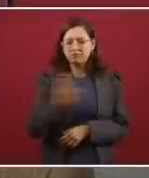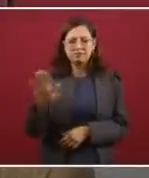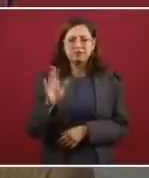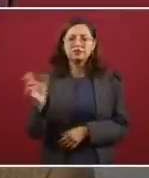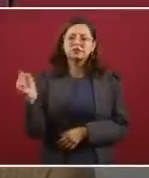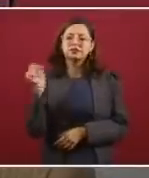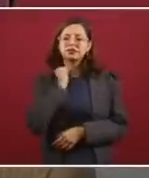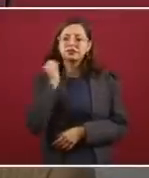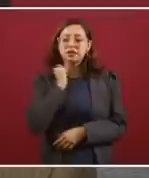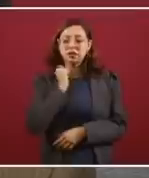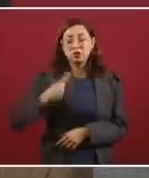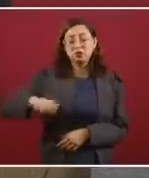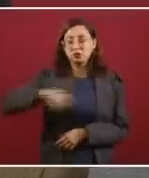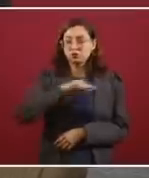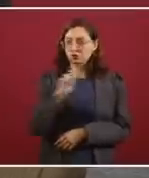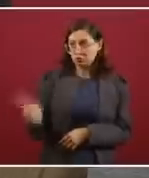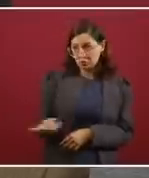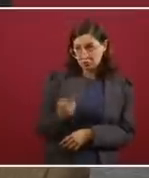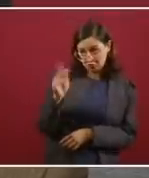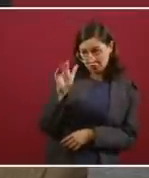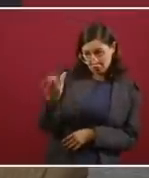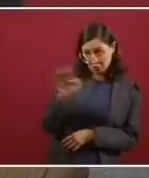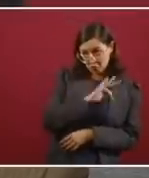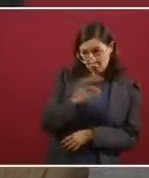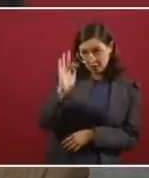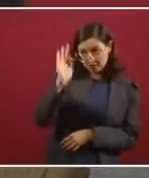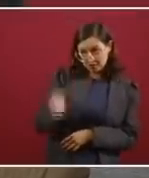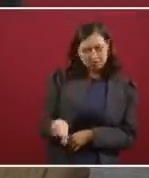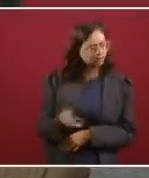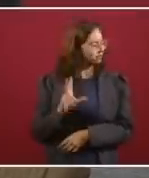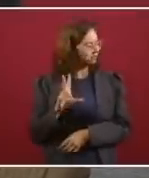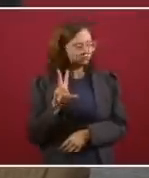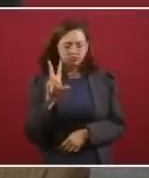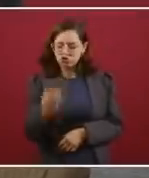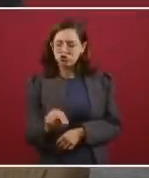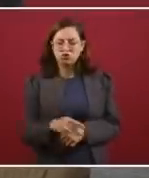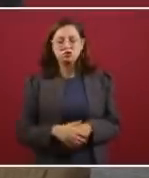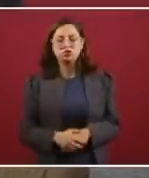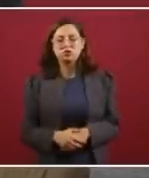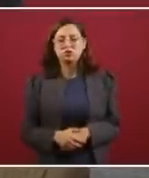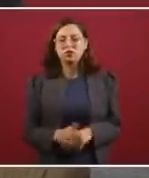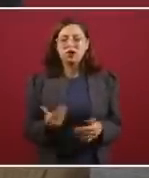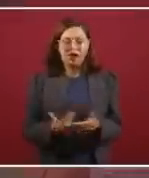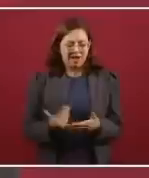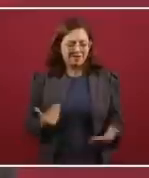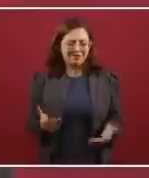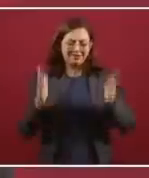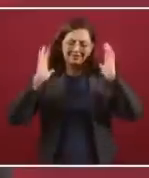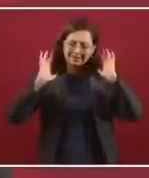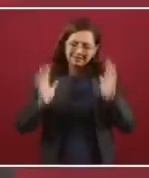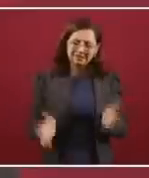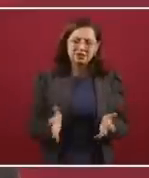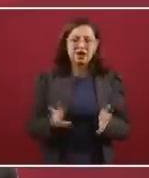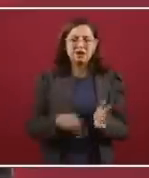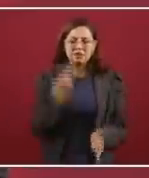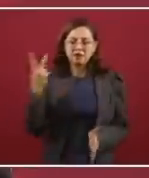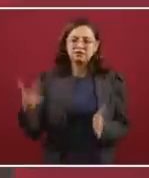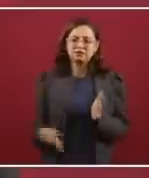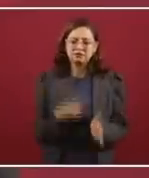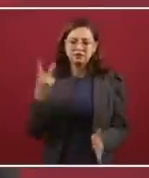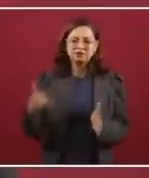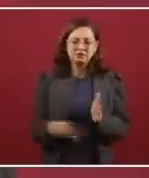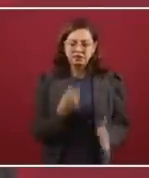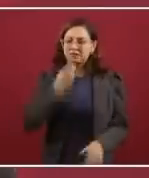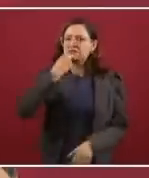le consultamos y tampoco lo va a aceptar. Y eso se los hicimos saber ya en las diferentes ocasiones que hemos